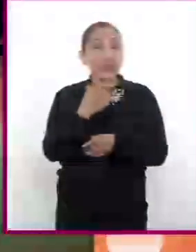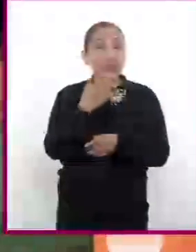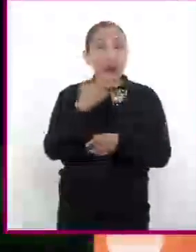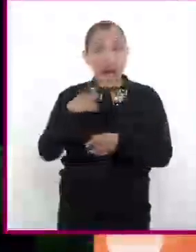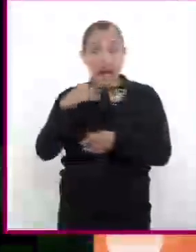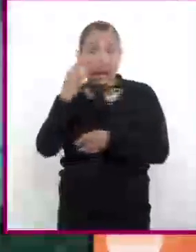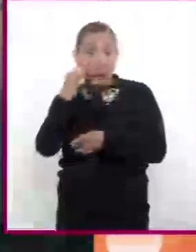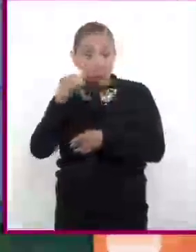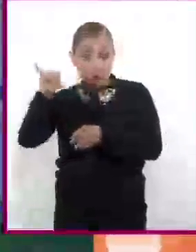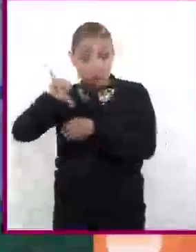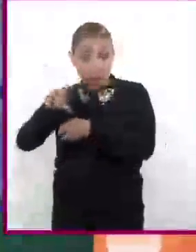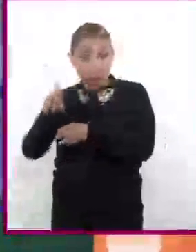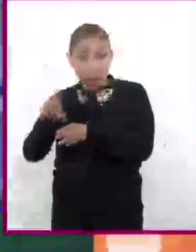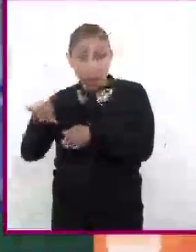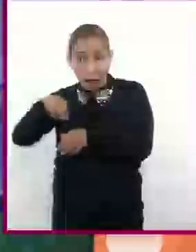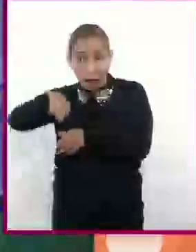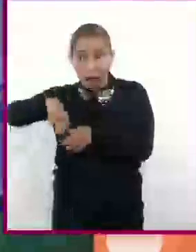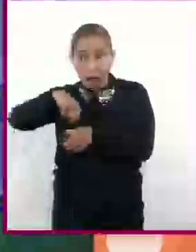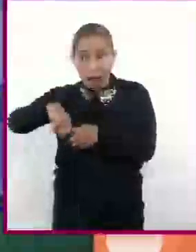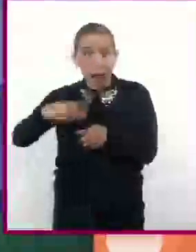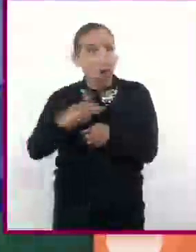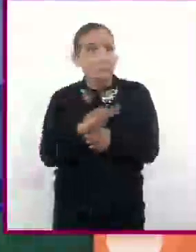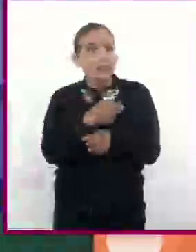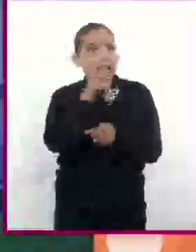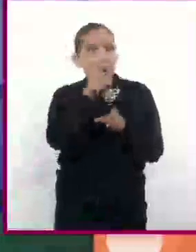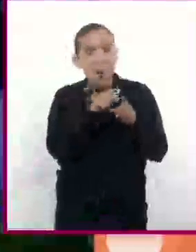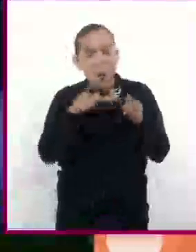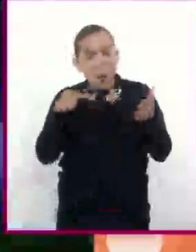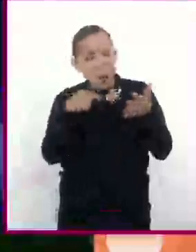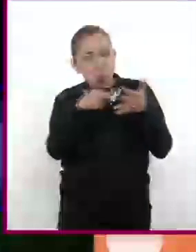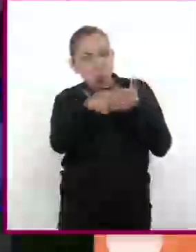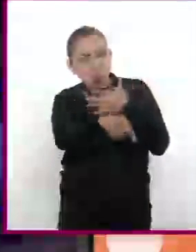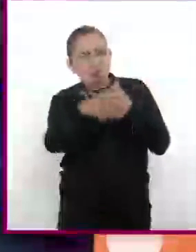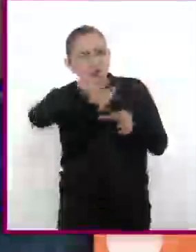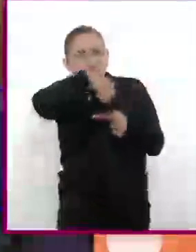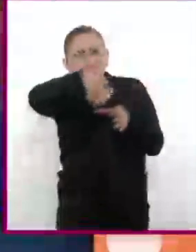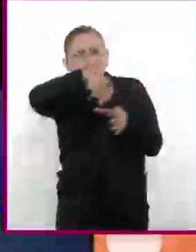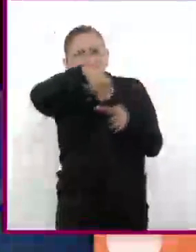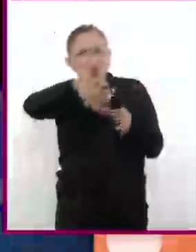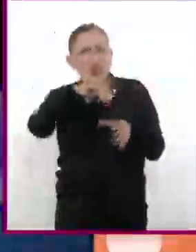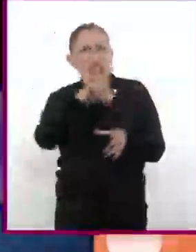eléctrica? ¿Cómo pasa una corriente eléctrica por una disolución?